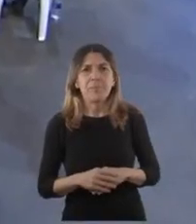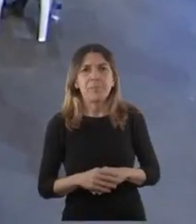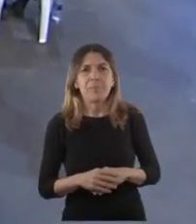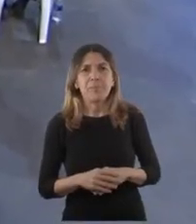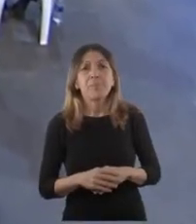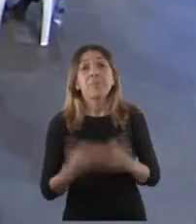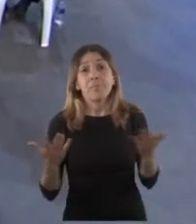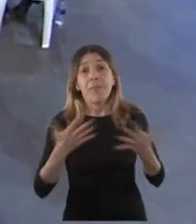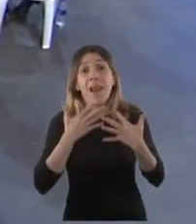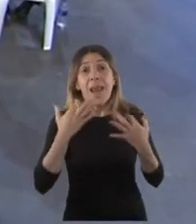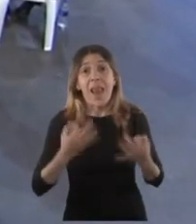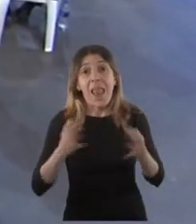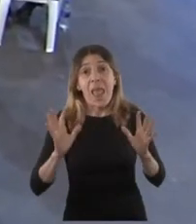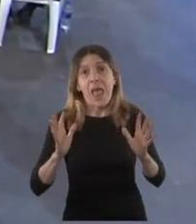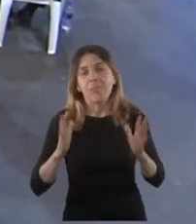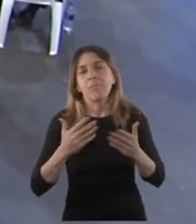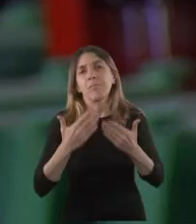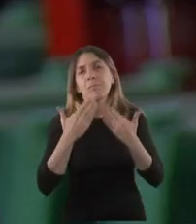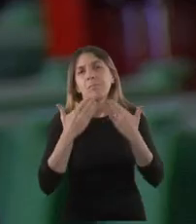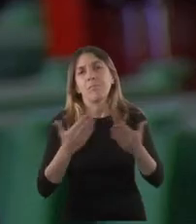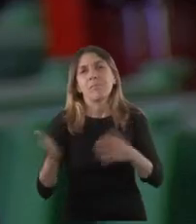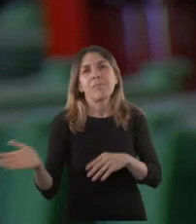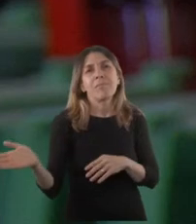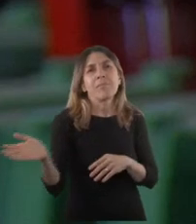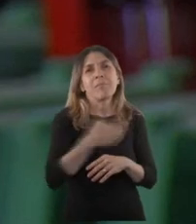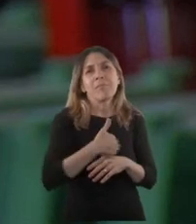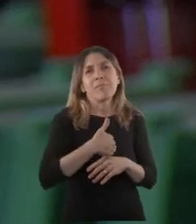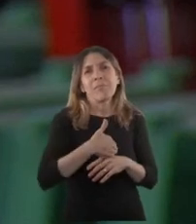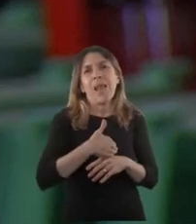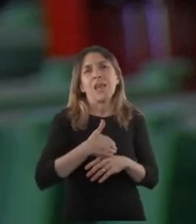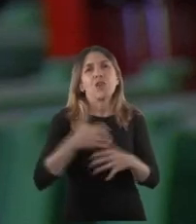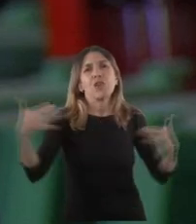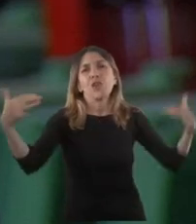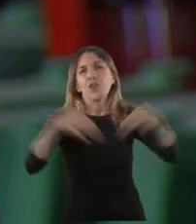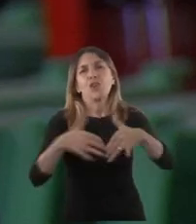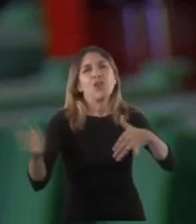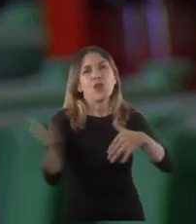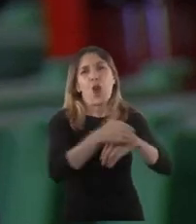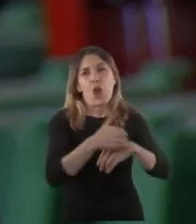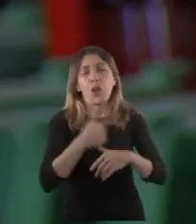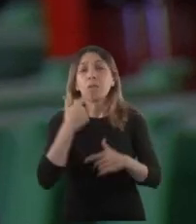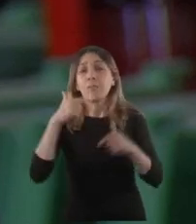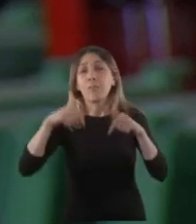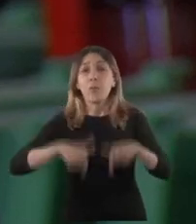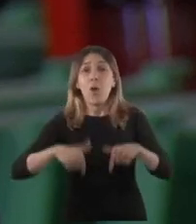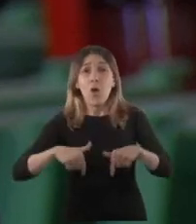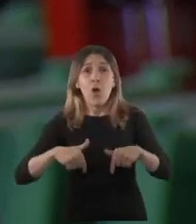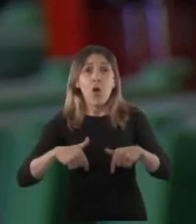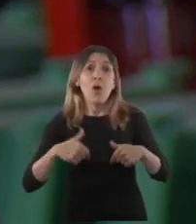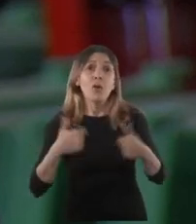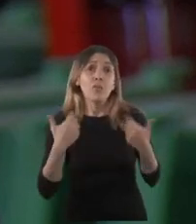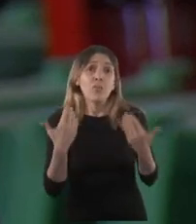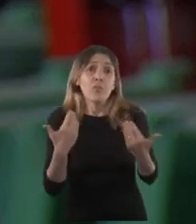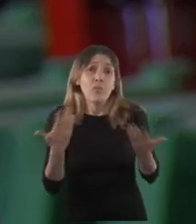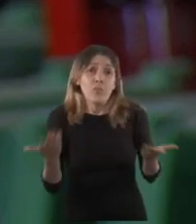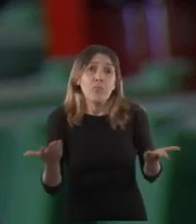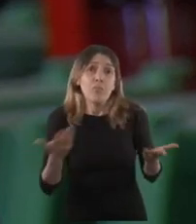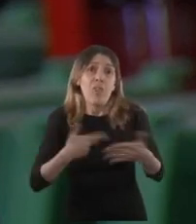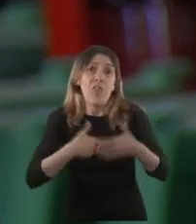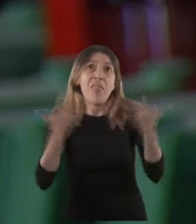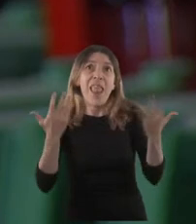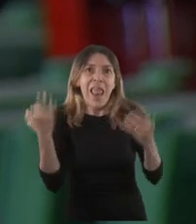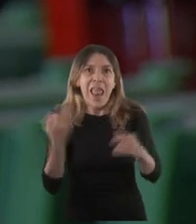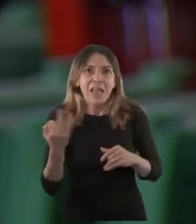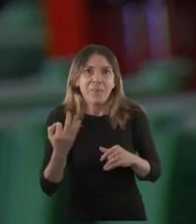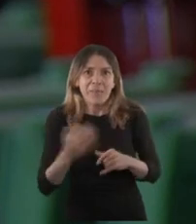En realidad, a todos los presentes. Hoy, lógicamente, es un día muy